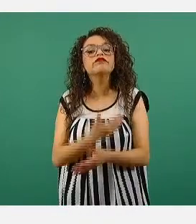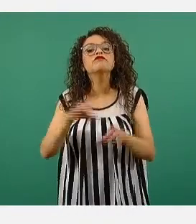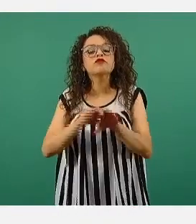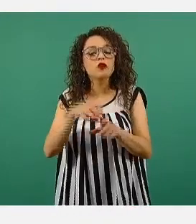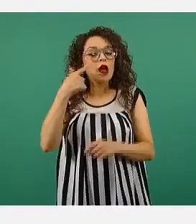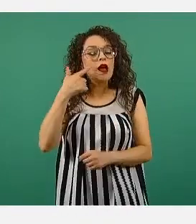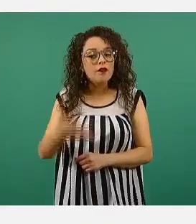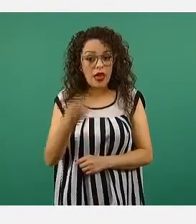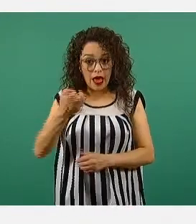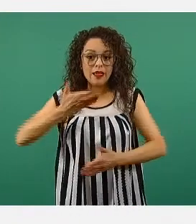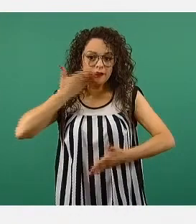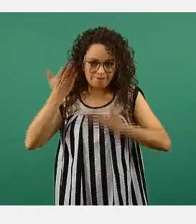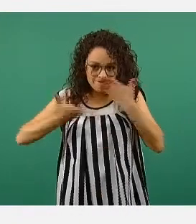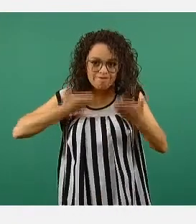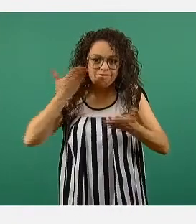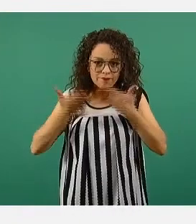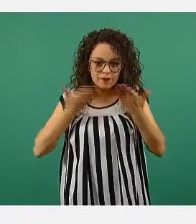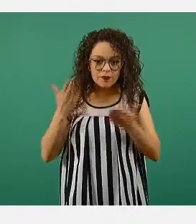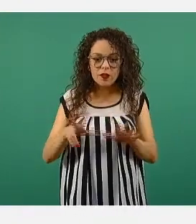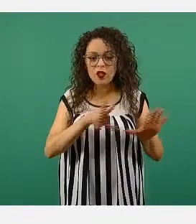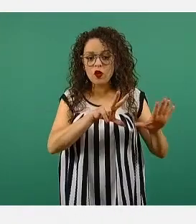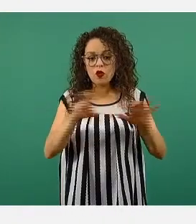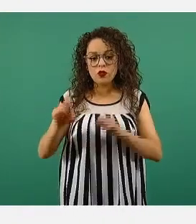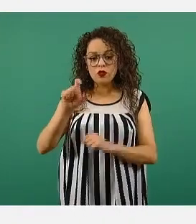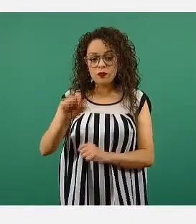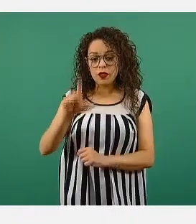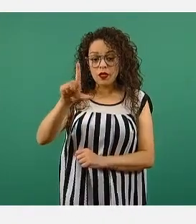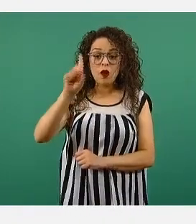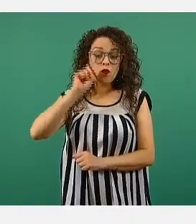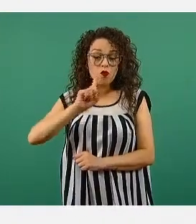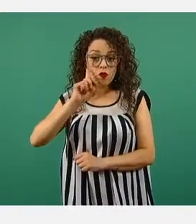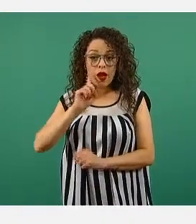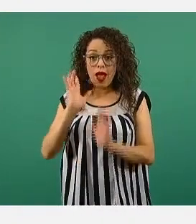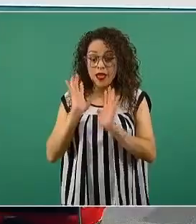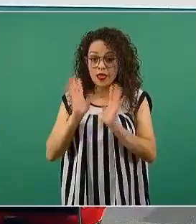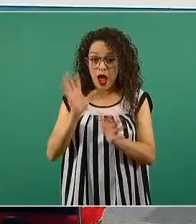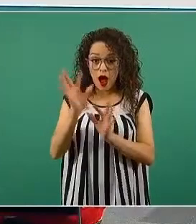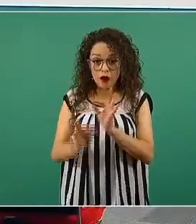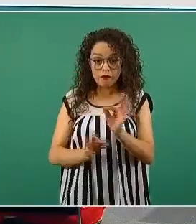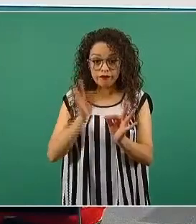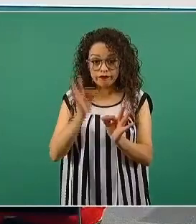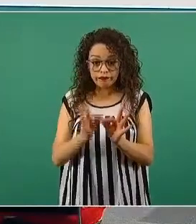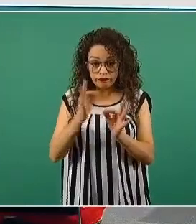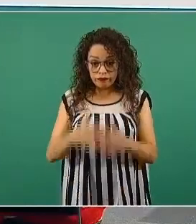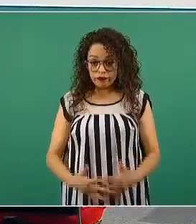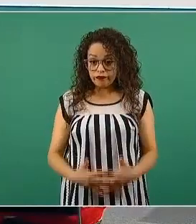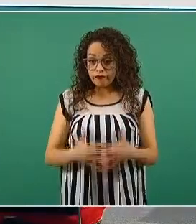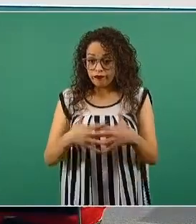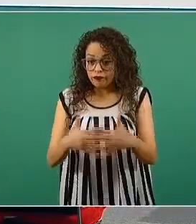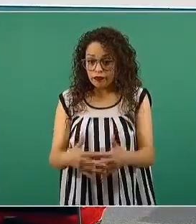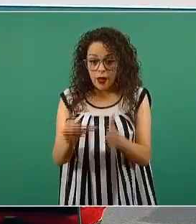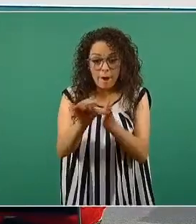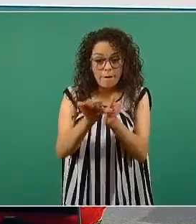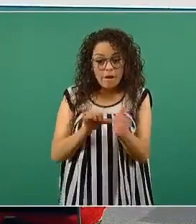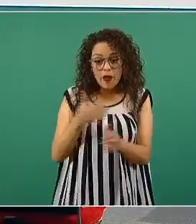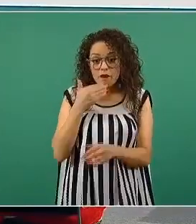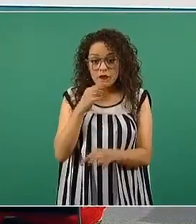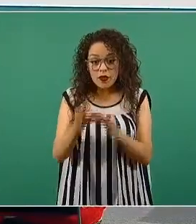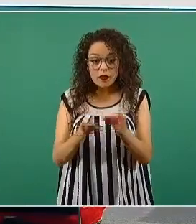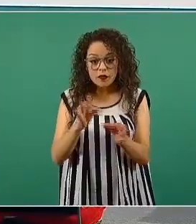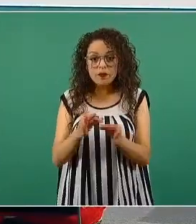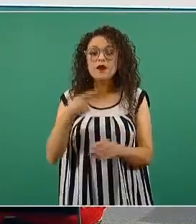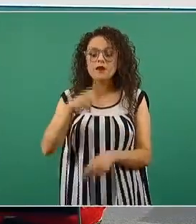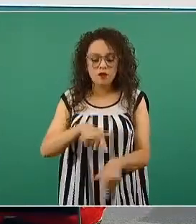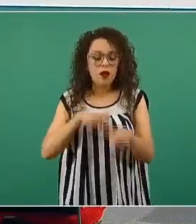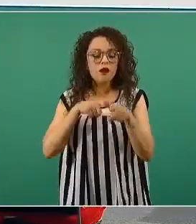estudio reporta de 827 mujeres que ya completaron el embarazo, pero el estudio